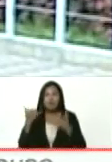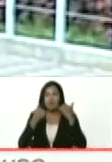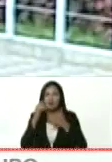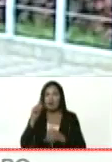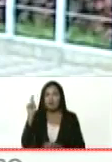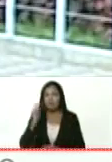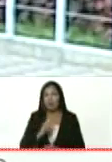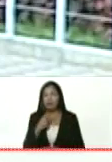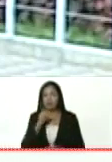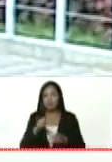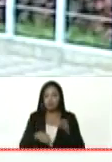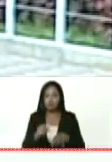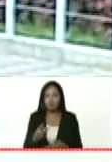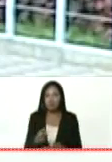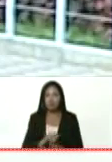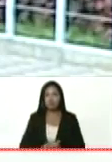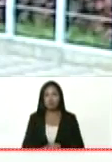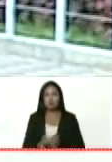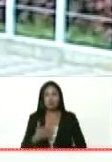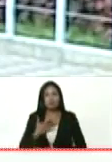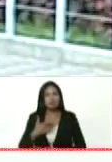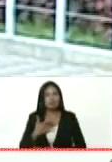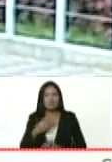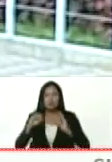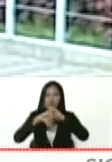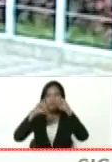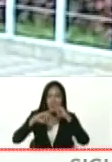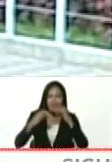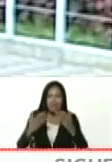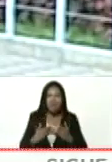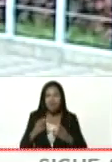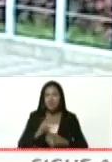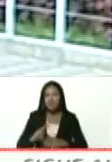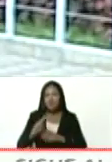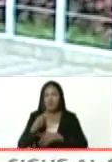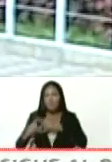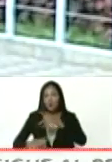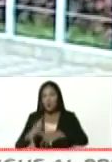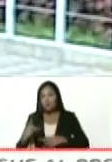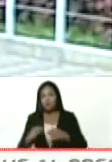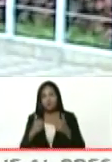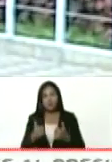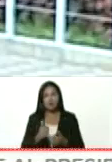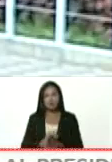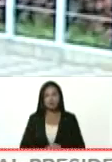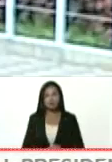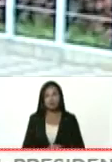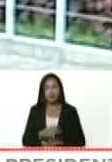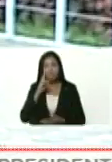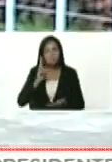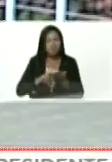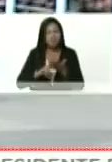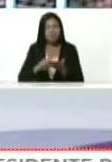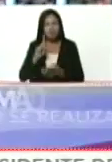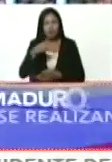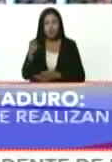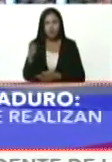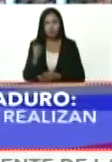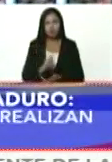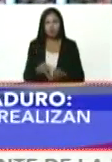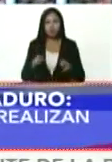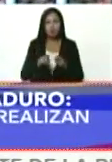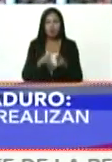mes, se siente feliz, se siente útil, productivo, ¿verdad? Y si